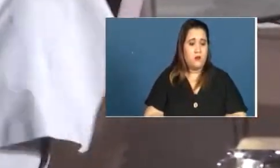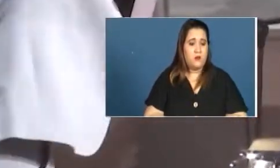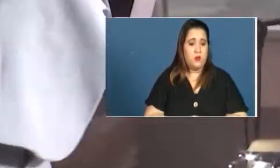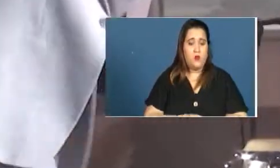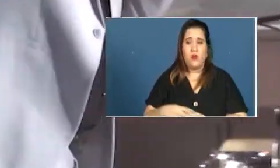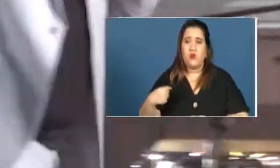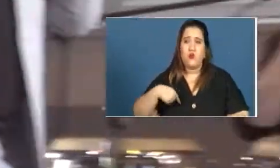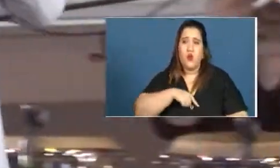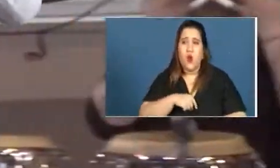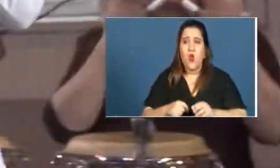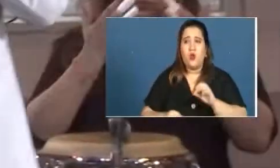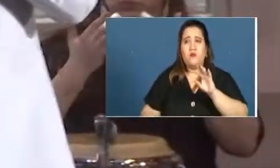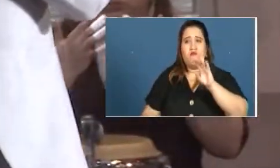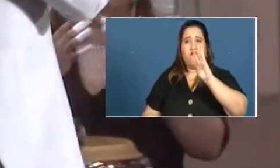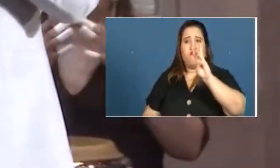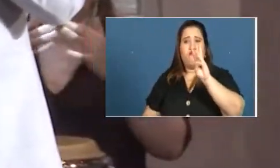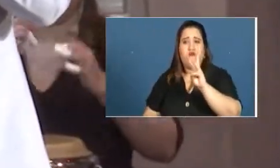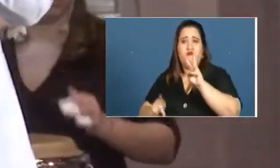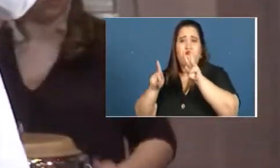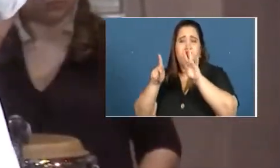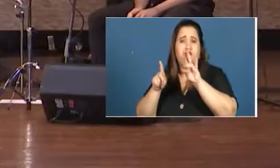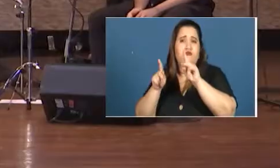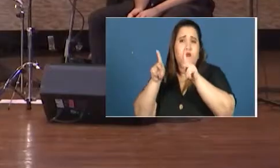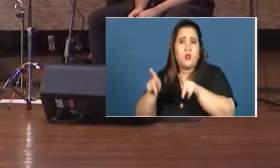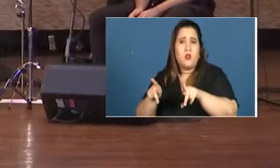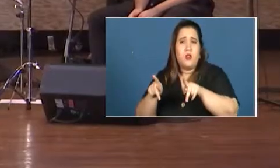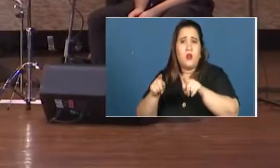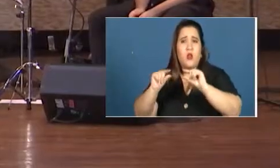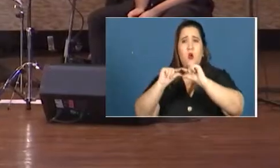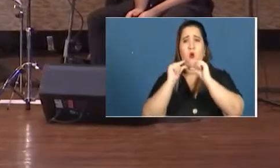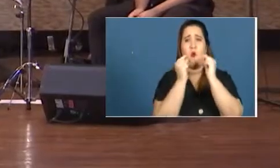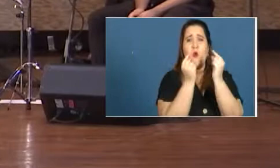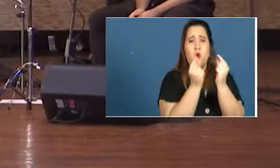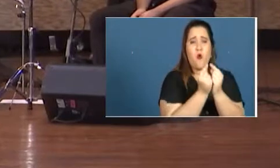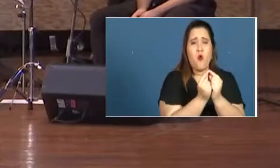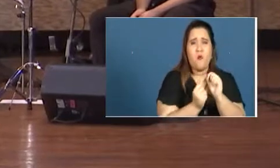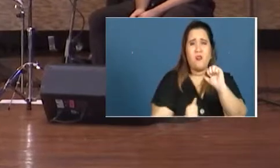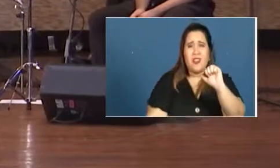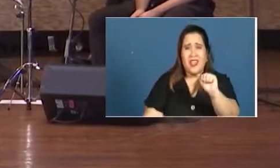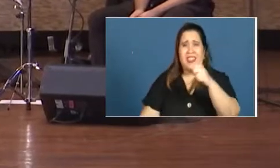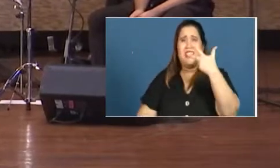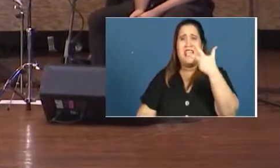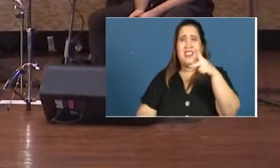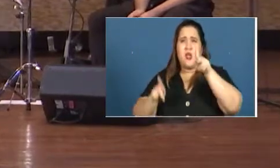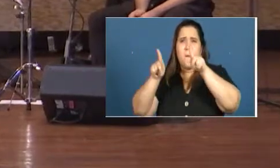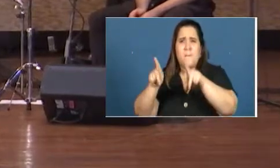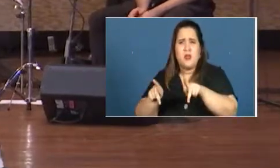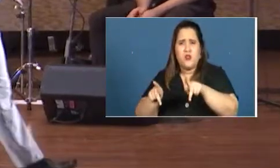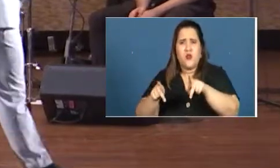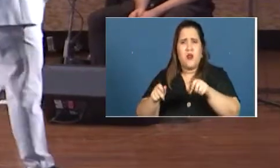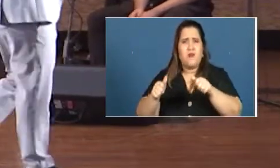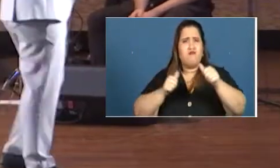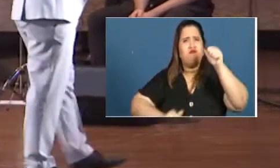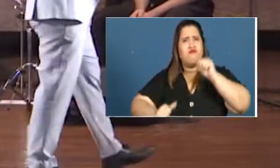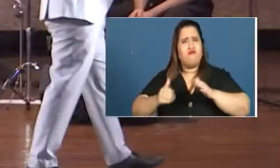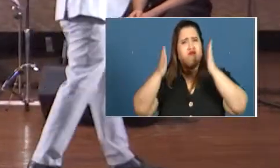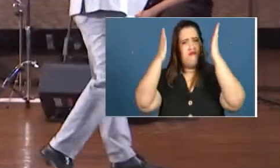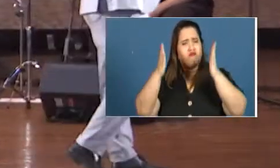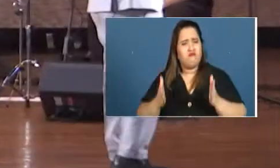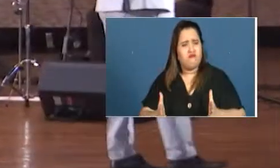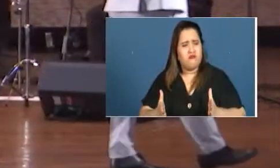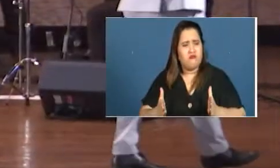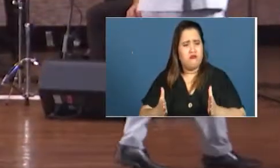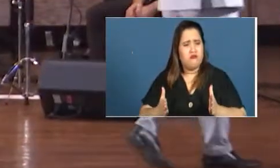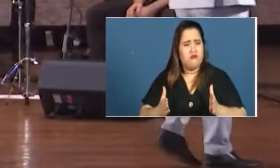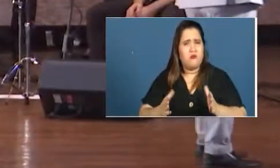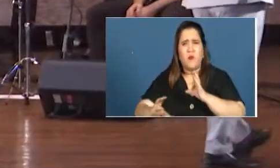7 músicos, es una banda de 13, 12 músicos, creo que es así, Chopi, ¿cierto? Teníamos